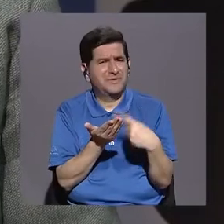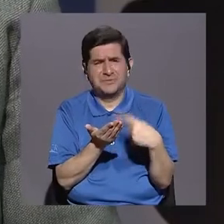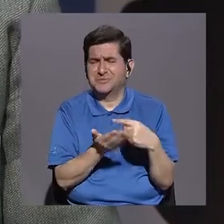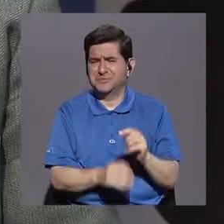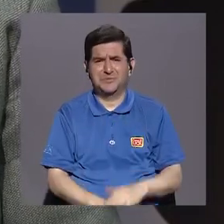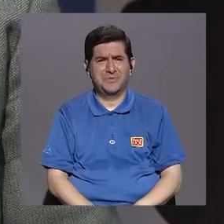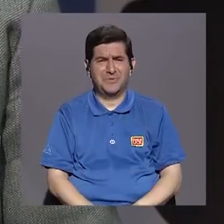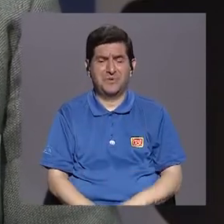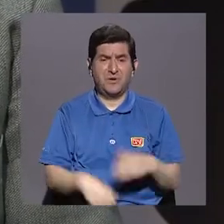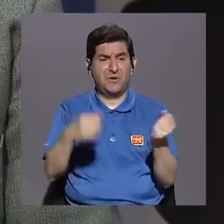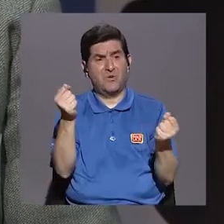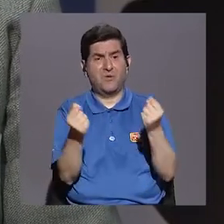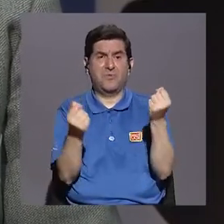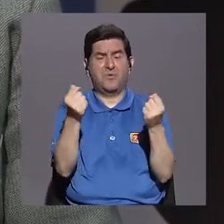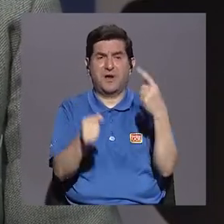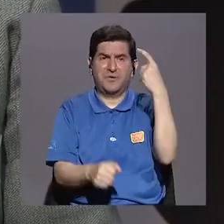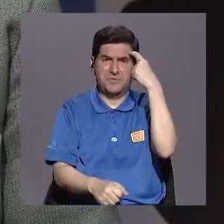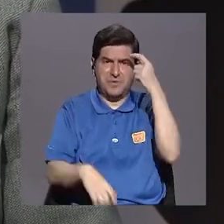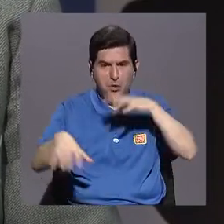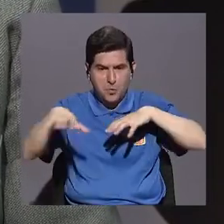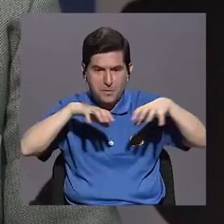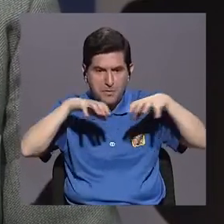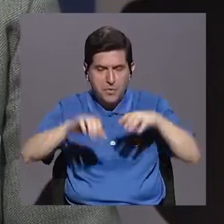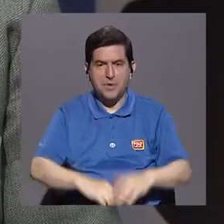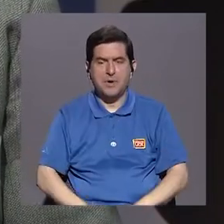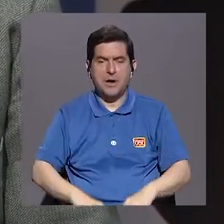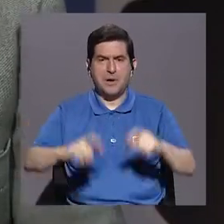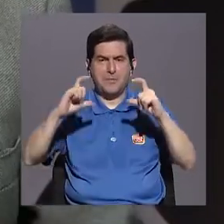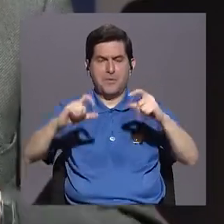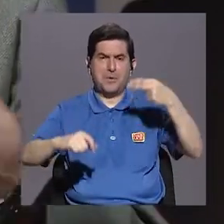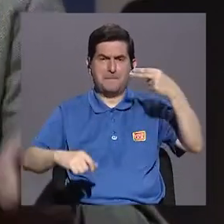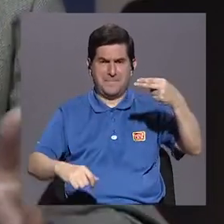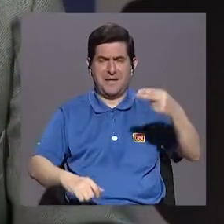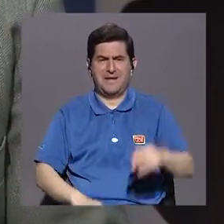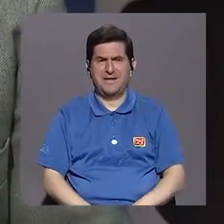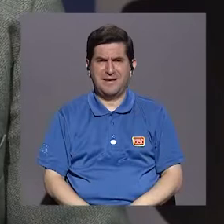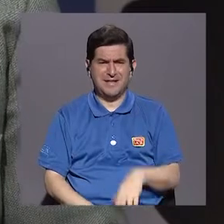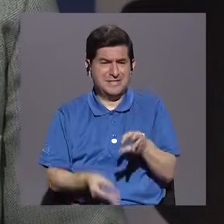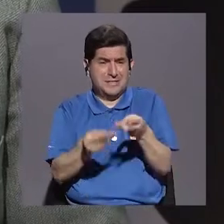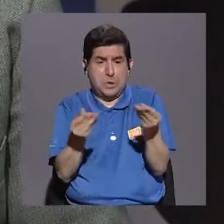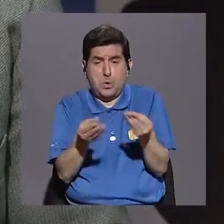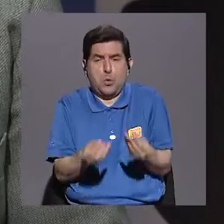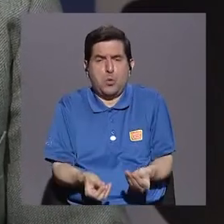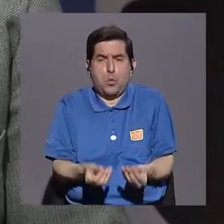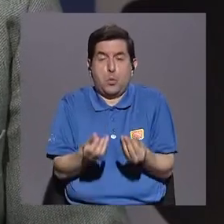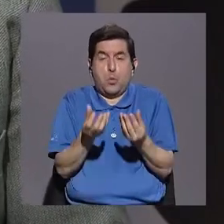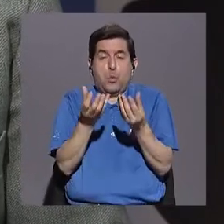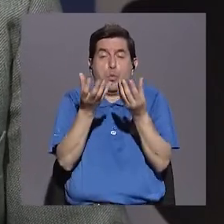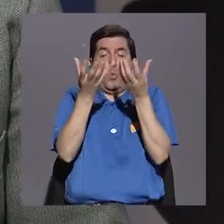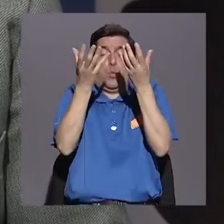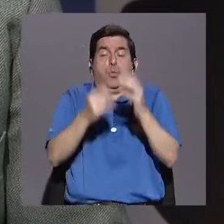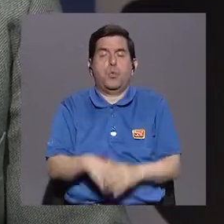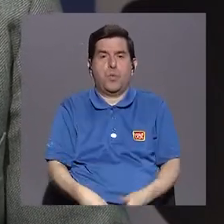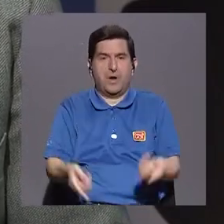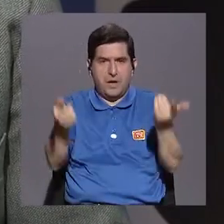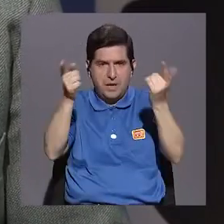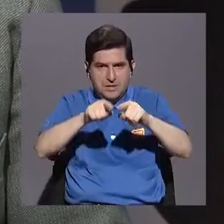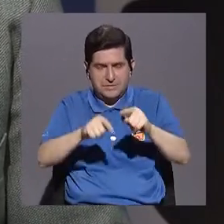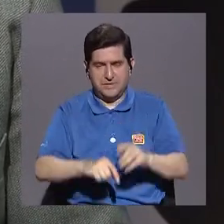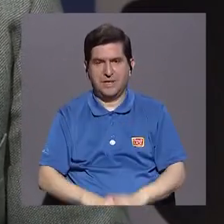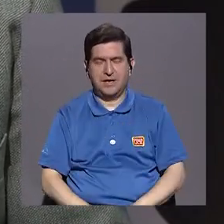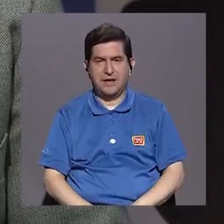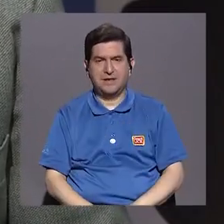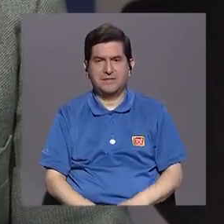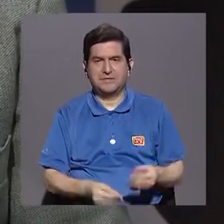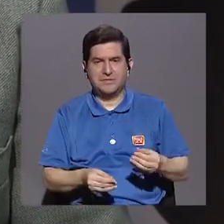y carros de movidos por pilas de hidrógeno que sean grandes generadores de emisiones de